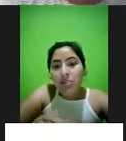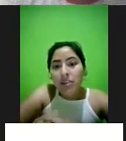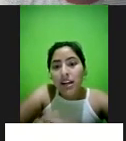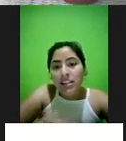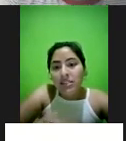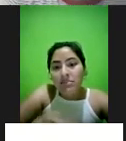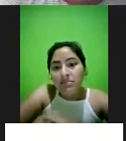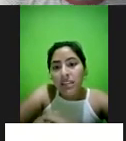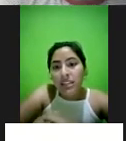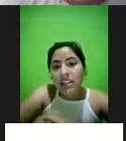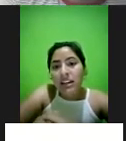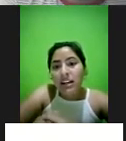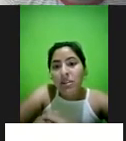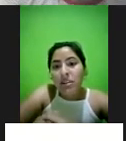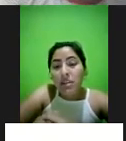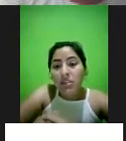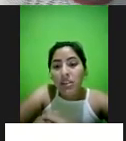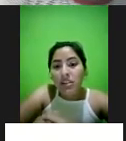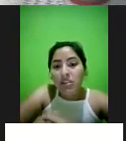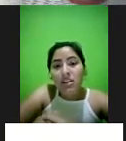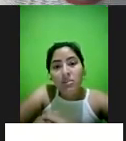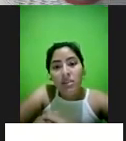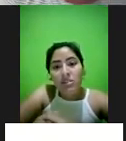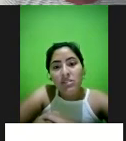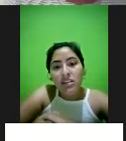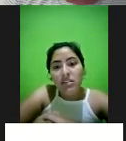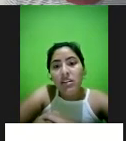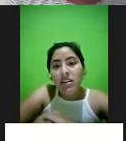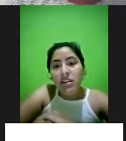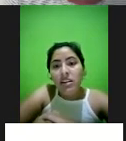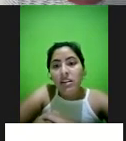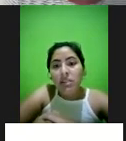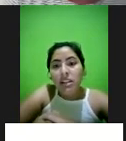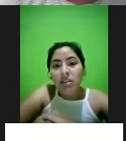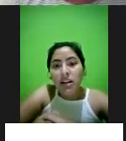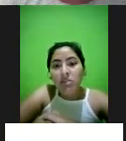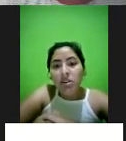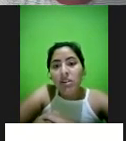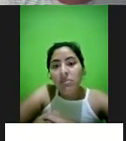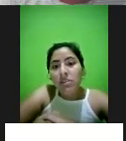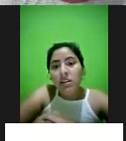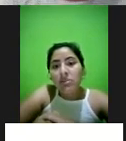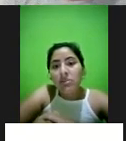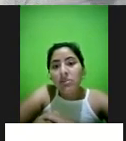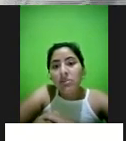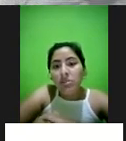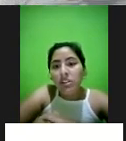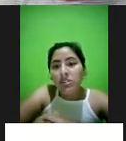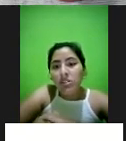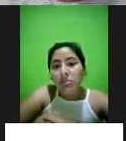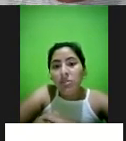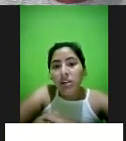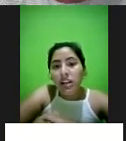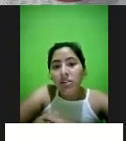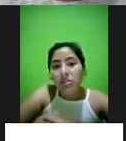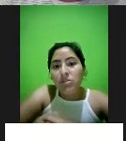potenciales corporales. Detecta cambios del medio interno y externo. Interpreta los cambios y responde causando